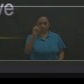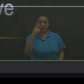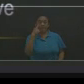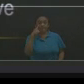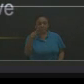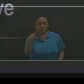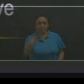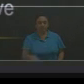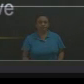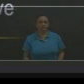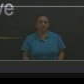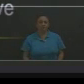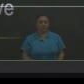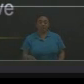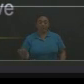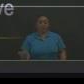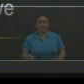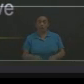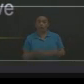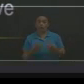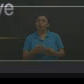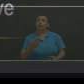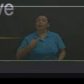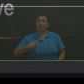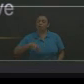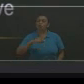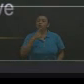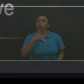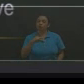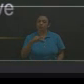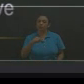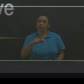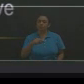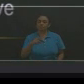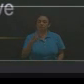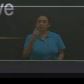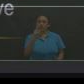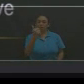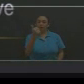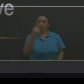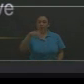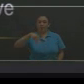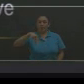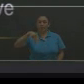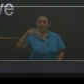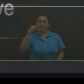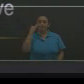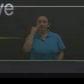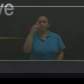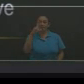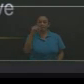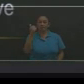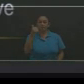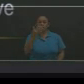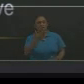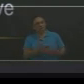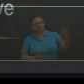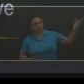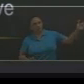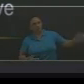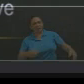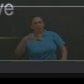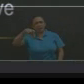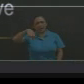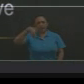Mire, es como que a nosotros nos dijeran, me dijeron: Ramiro, anda a Petén. Yo